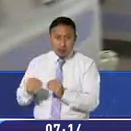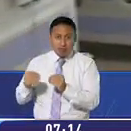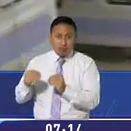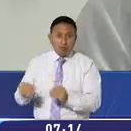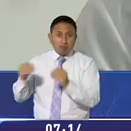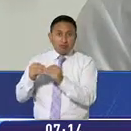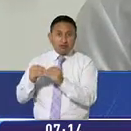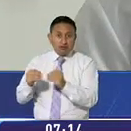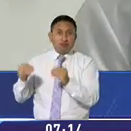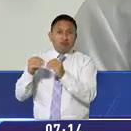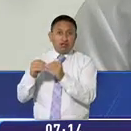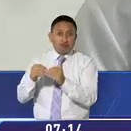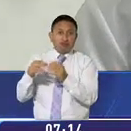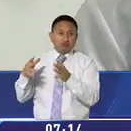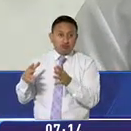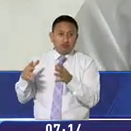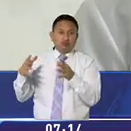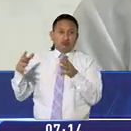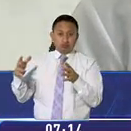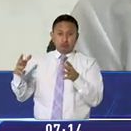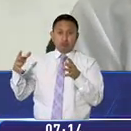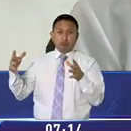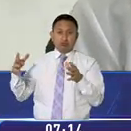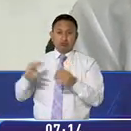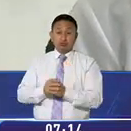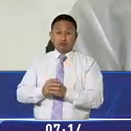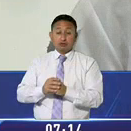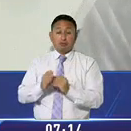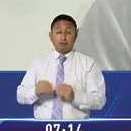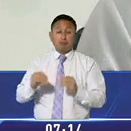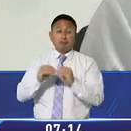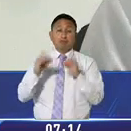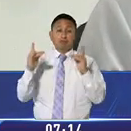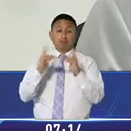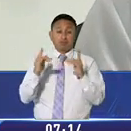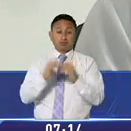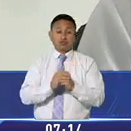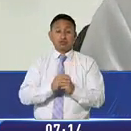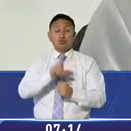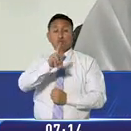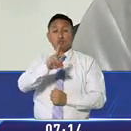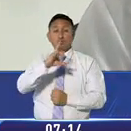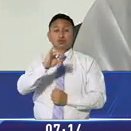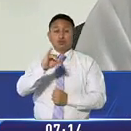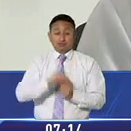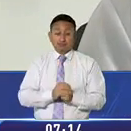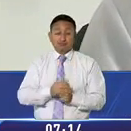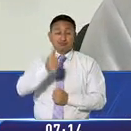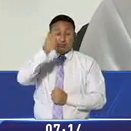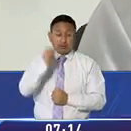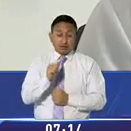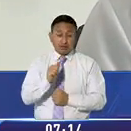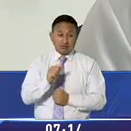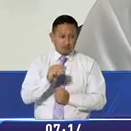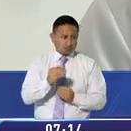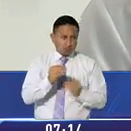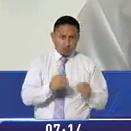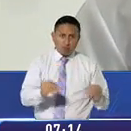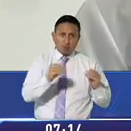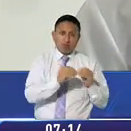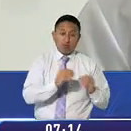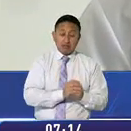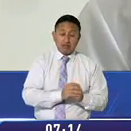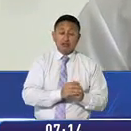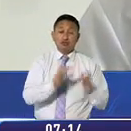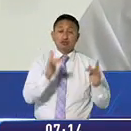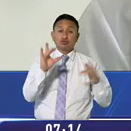Hemos tenido que seguir abriendo camas de UCI, camas de hospitalización. El día de ayer abrimos 8 camas más, teníamos 50 camas aperturadas,